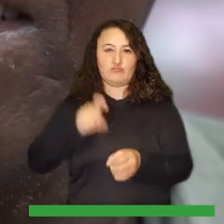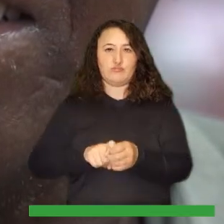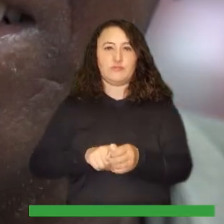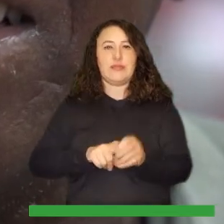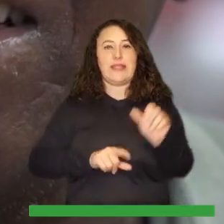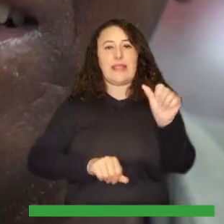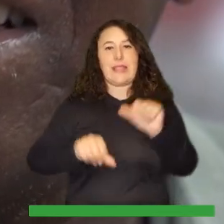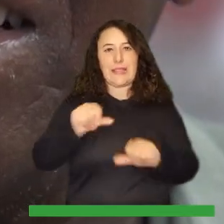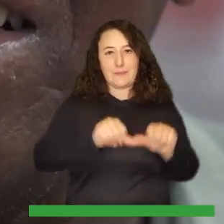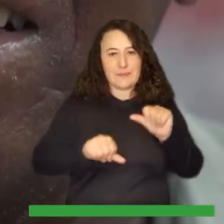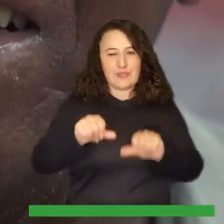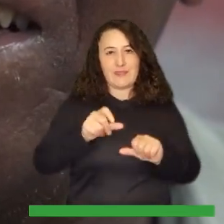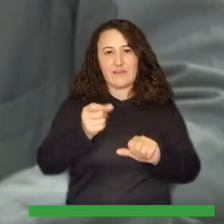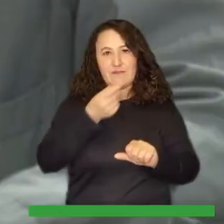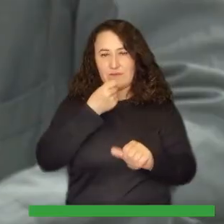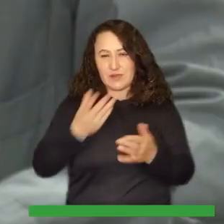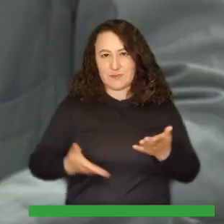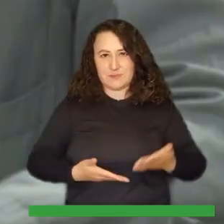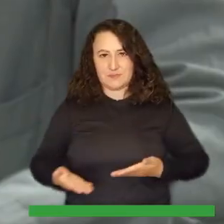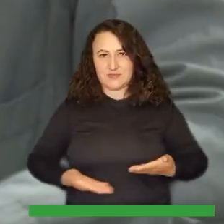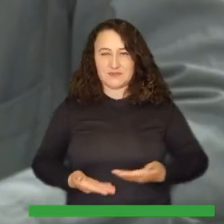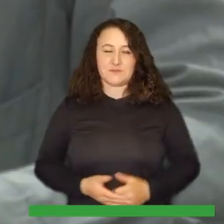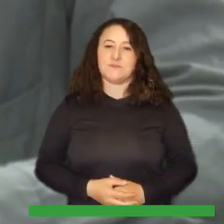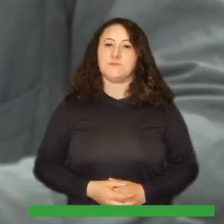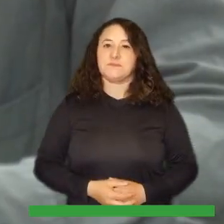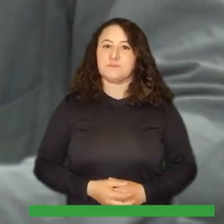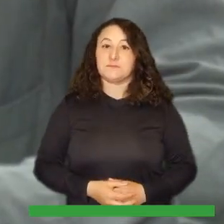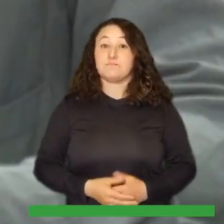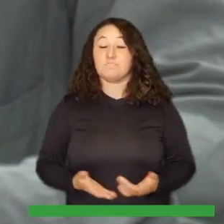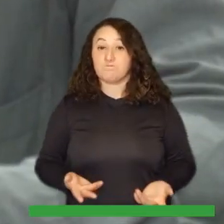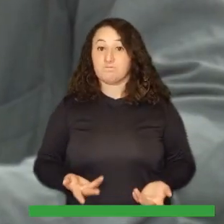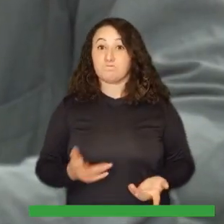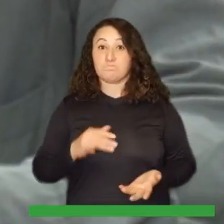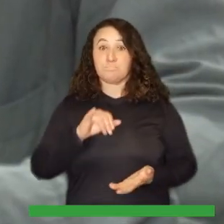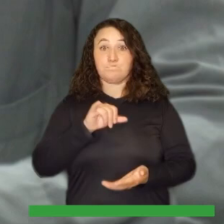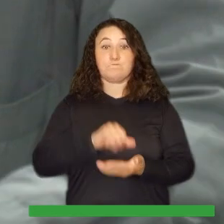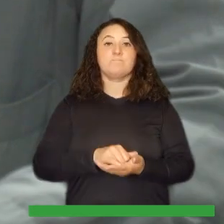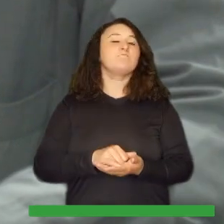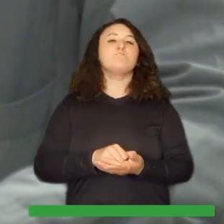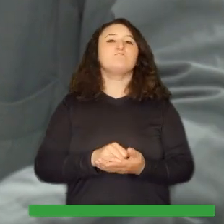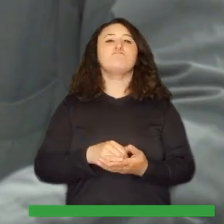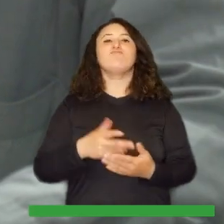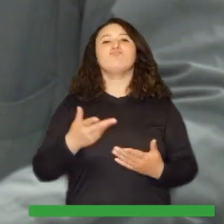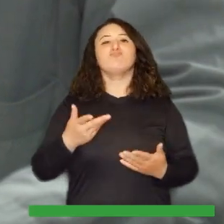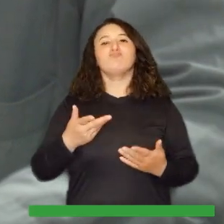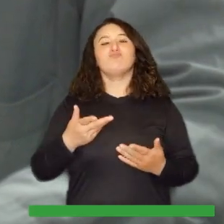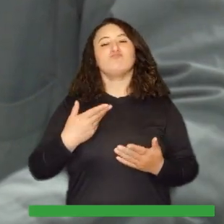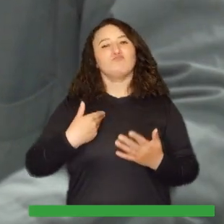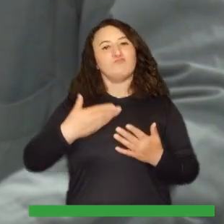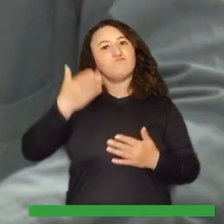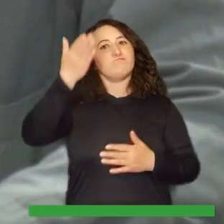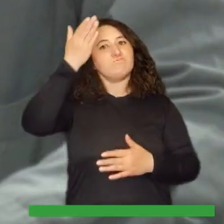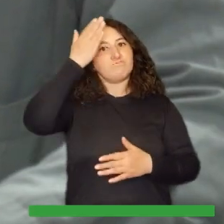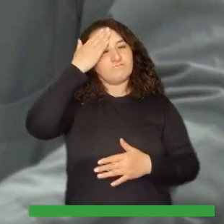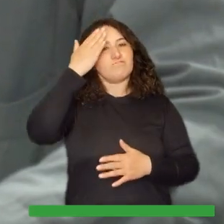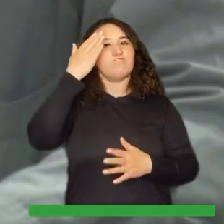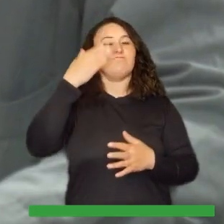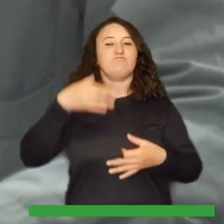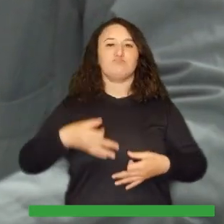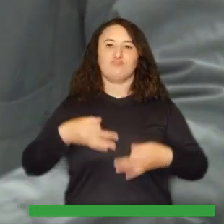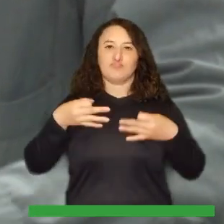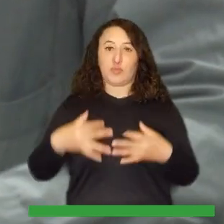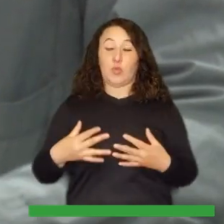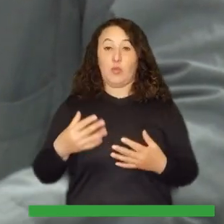química y farmacia. Por esas razones, tengo la fundamentación